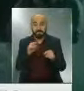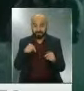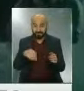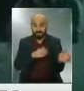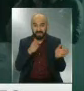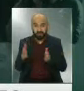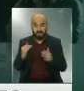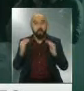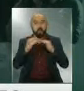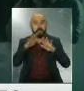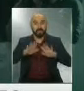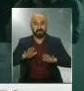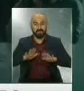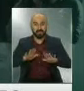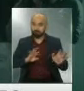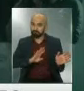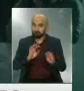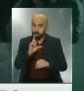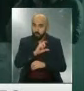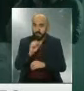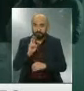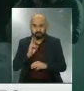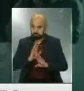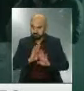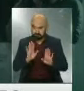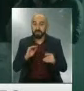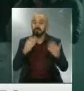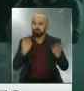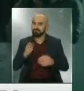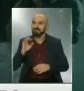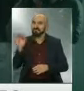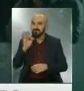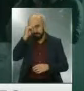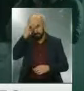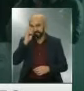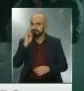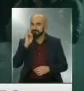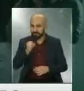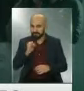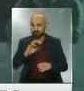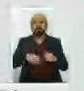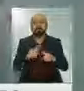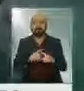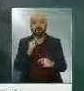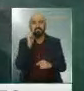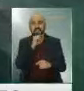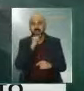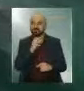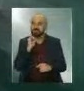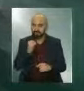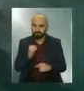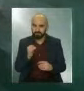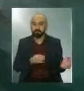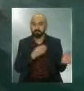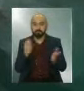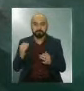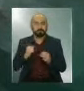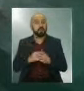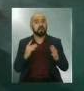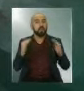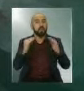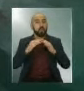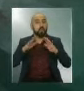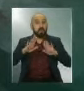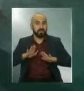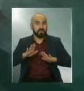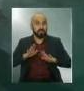la cuarentena los días de semana y se mantendrán los fines de semana y feriados. Se levanta la cuarentena para la población